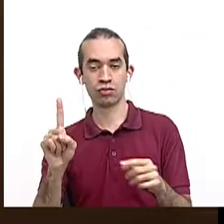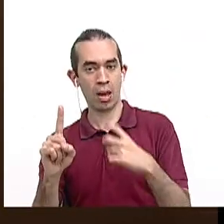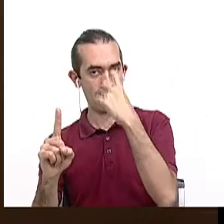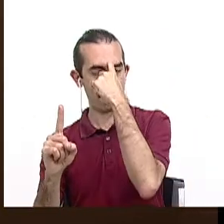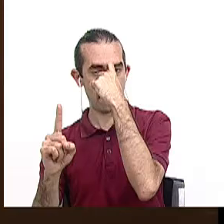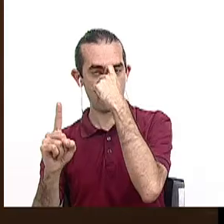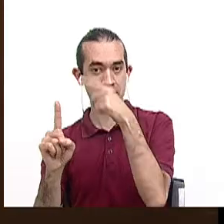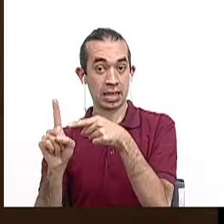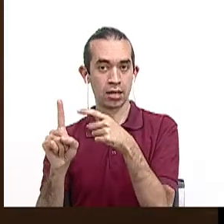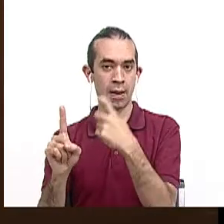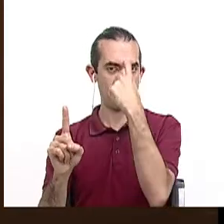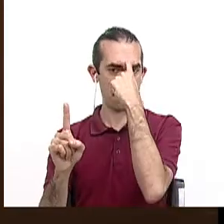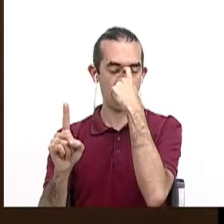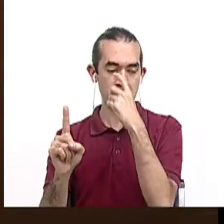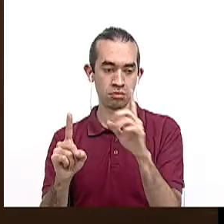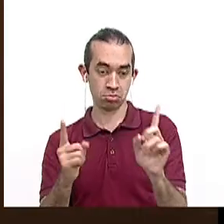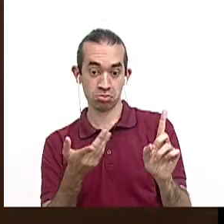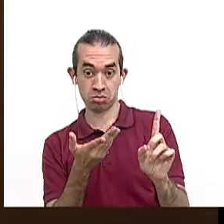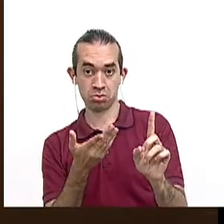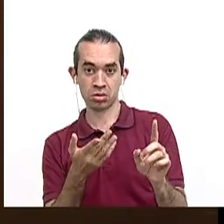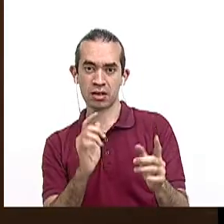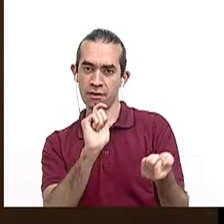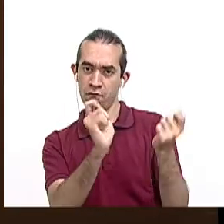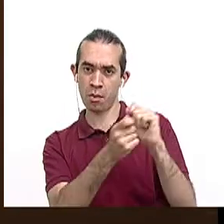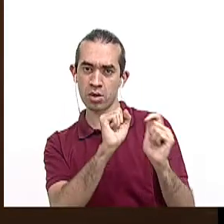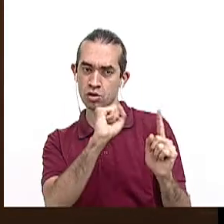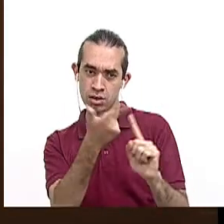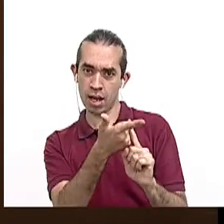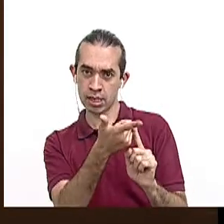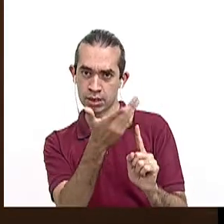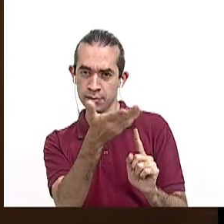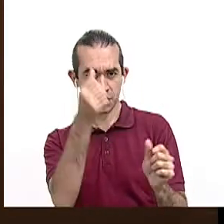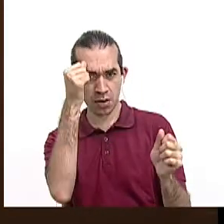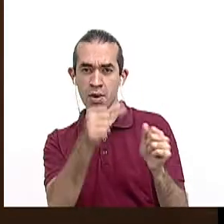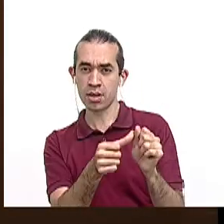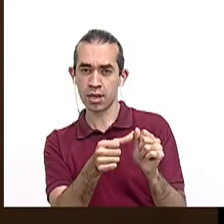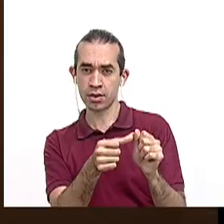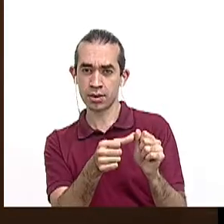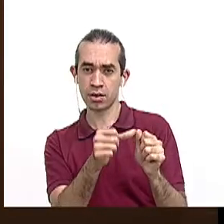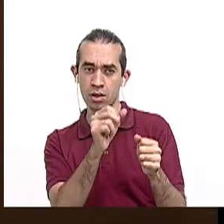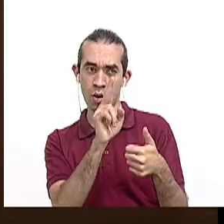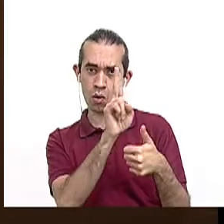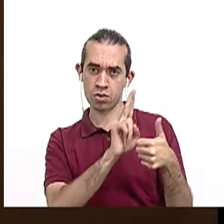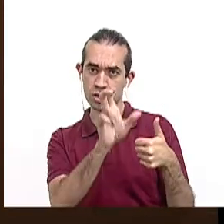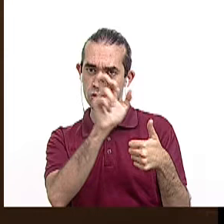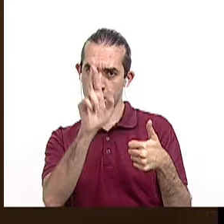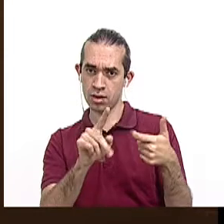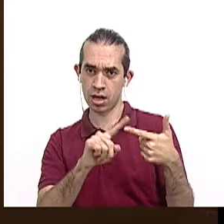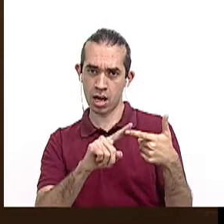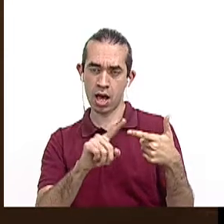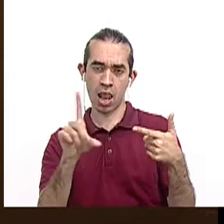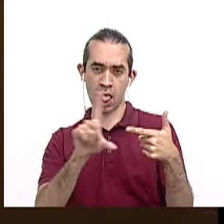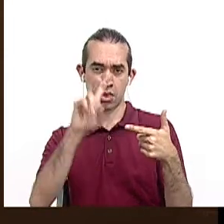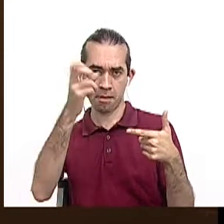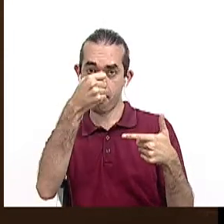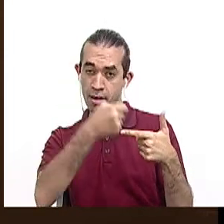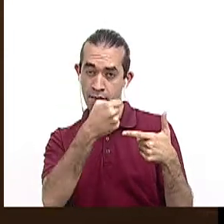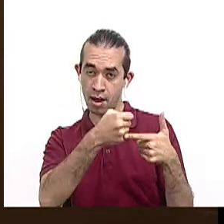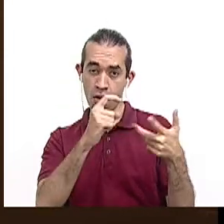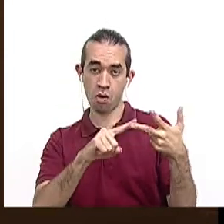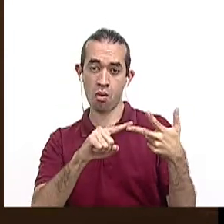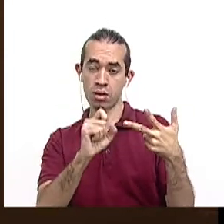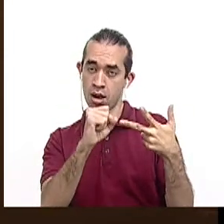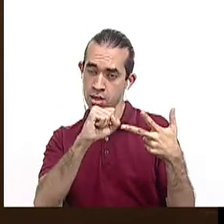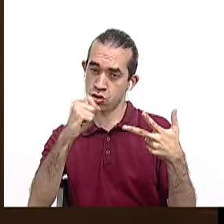Figueres Ferrer no solo decidió mantener aquellas reformas sociales, ¿la recuerdan? UCR, Código de Trabajo, Garantías